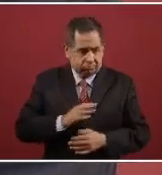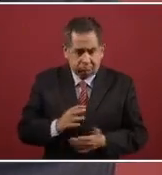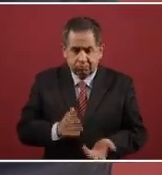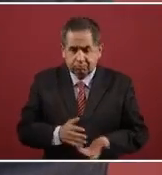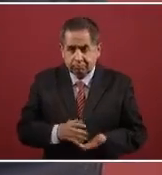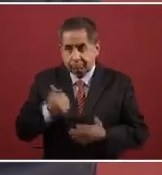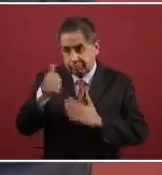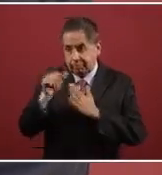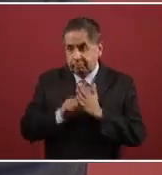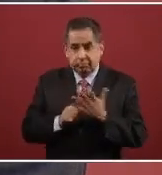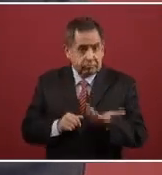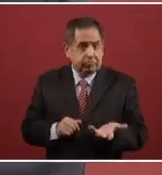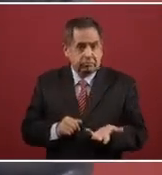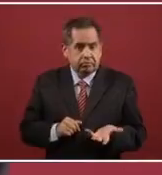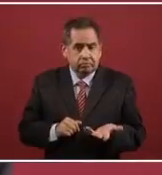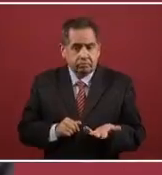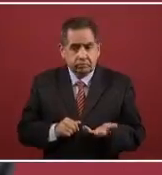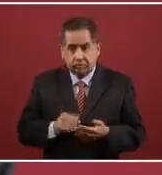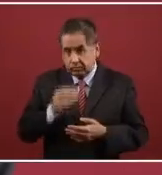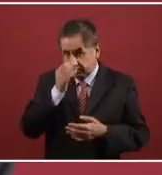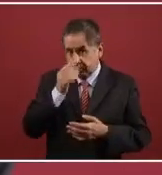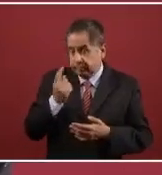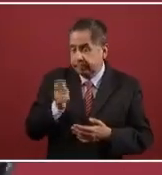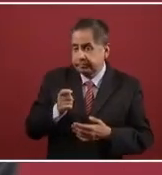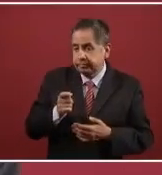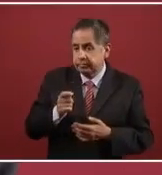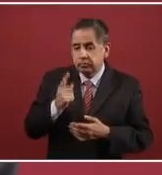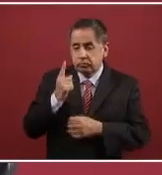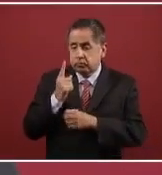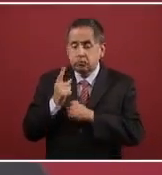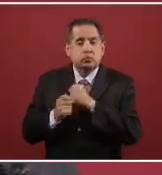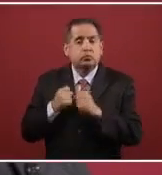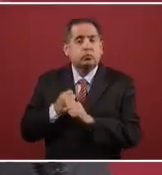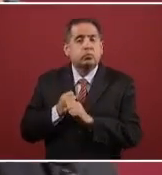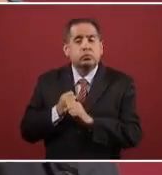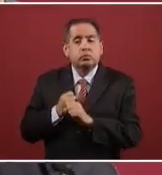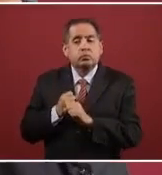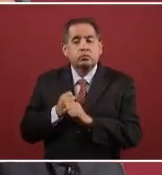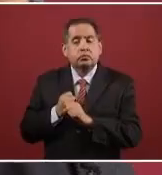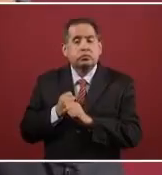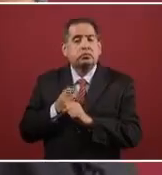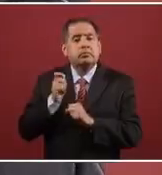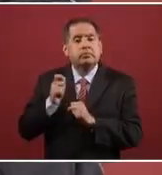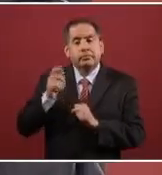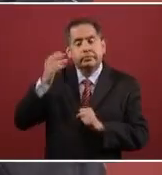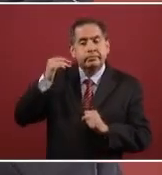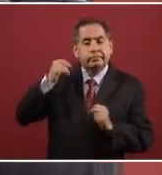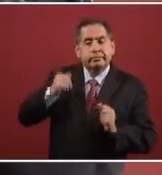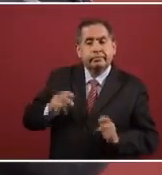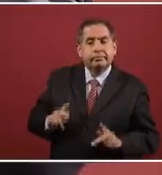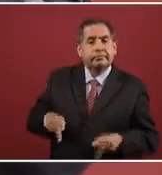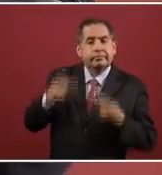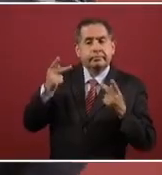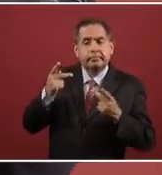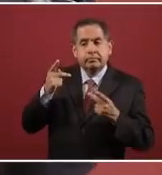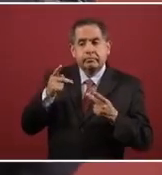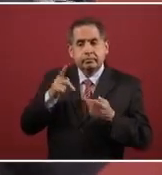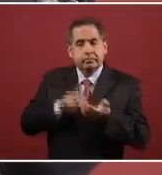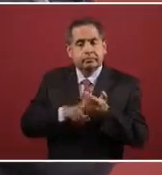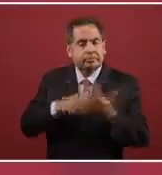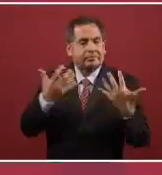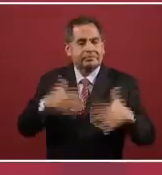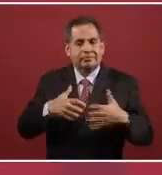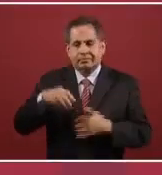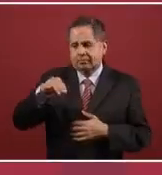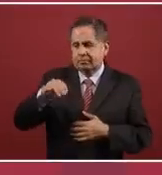en 6 meses, solo un año por la venta de la Modelo,